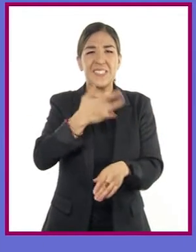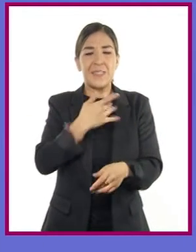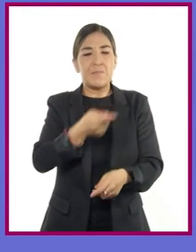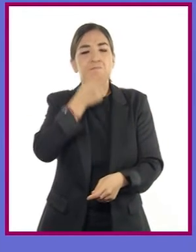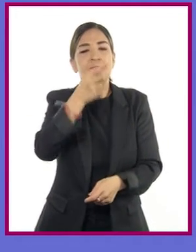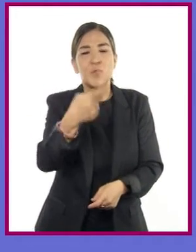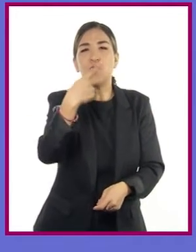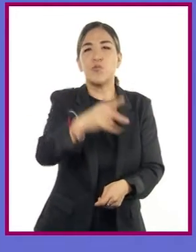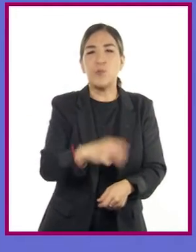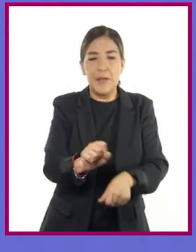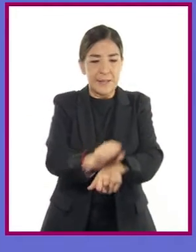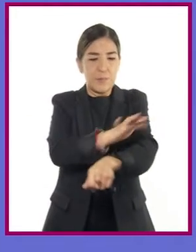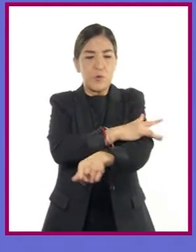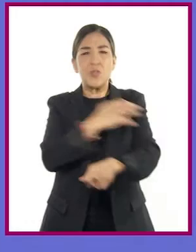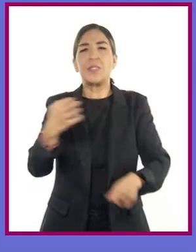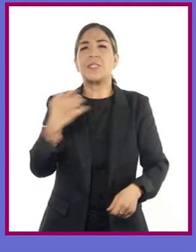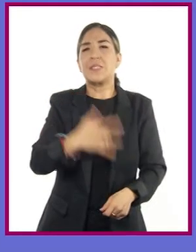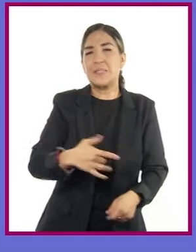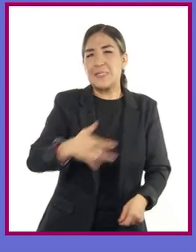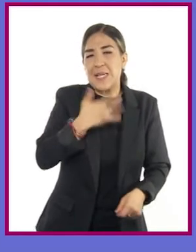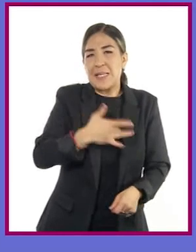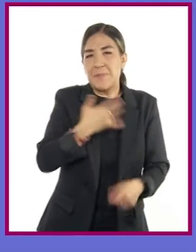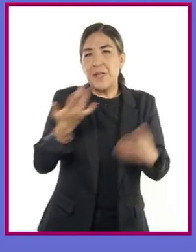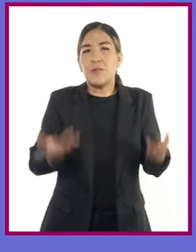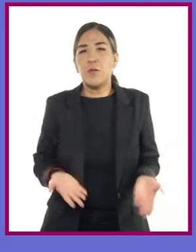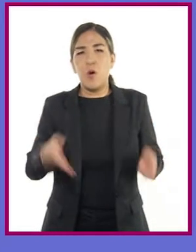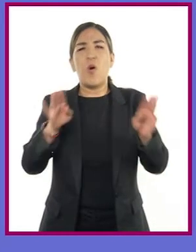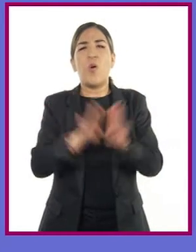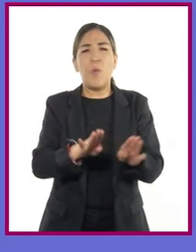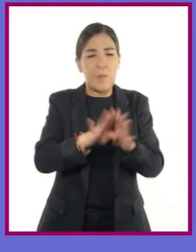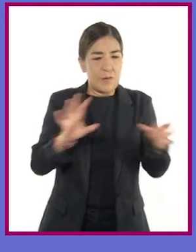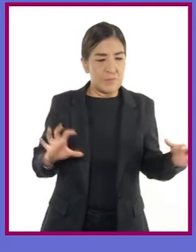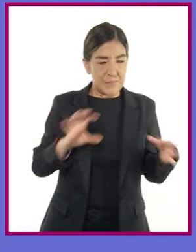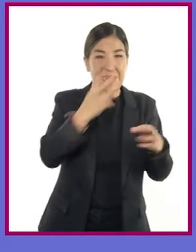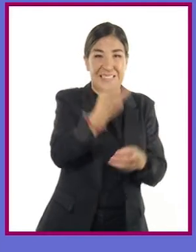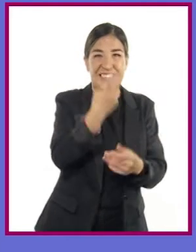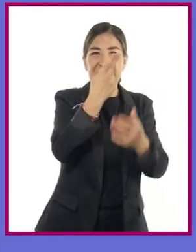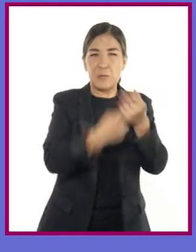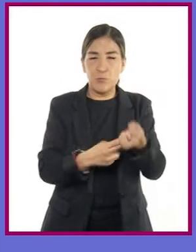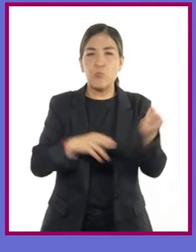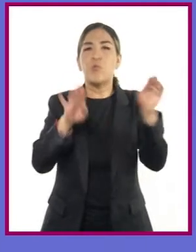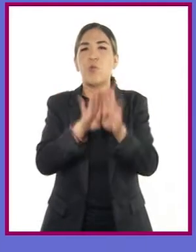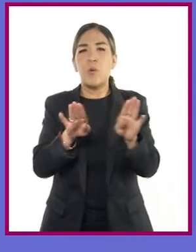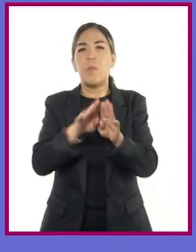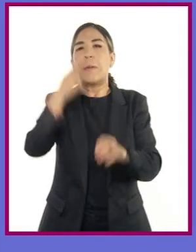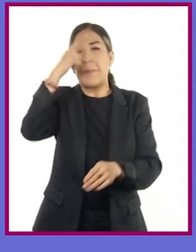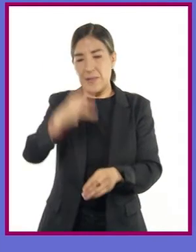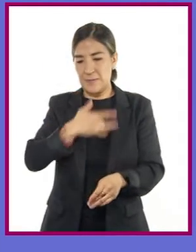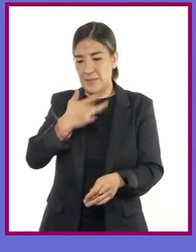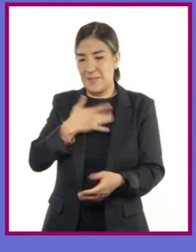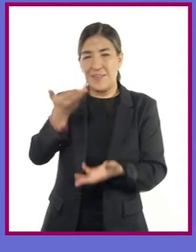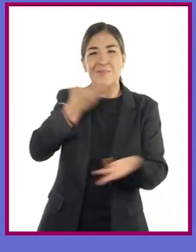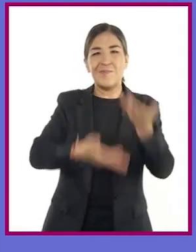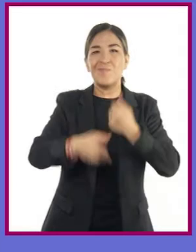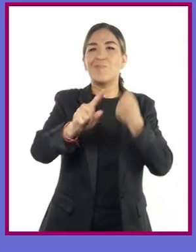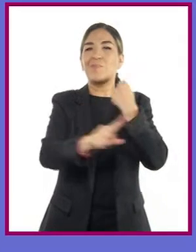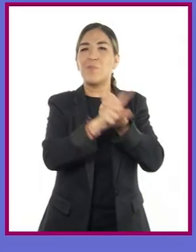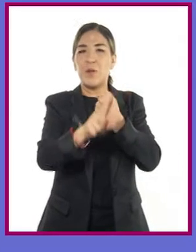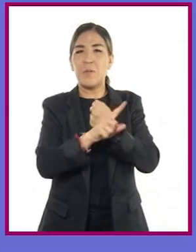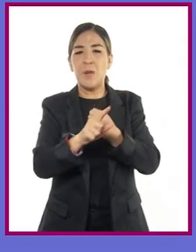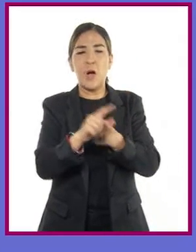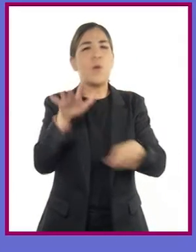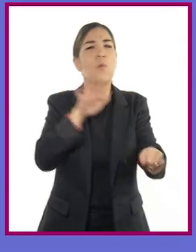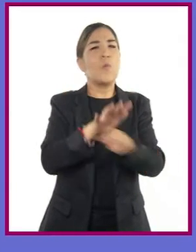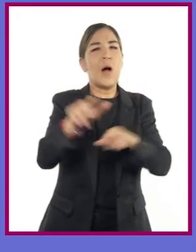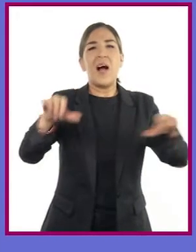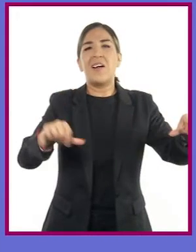emociones? ¿De qué manera estos sentimientos y emociones condicionan las percepciones que se tienen en torno al problema? ¿Cuáles son